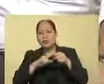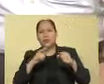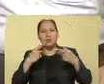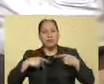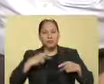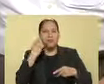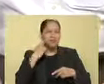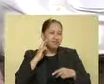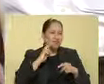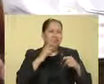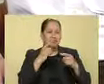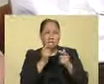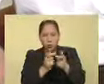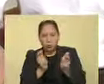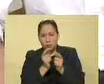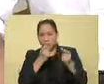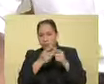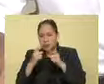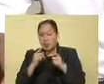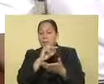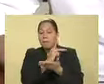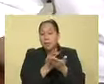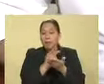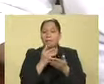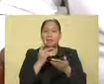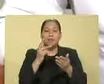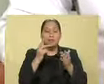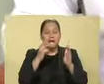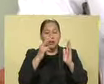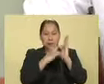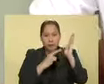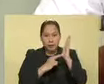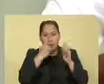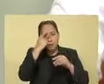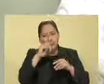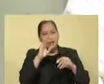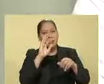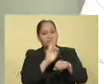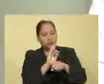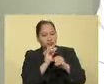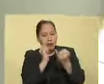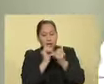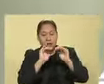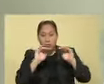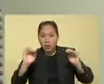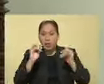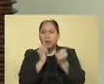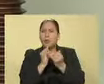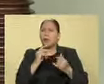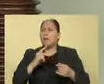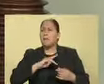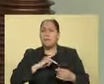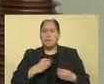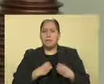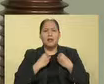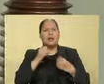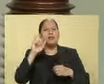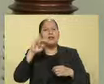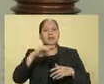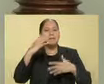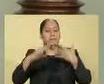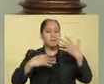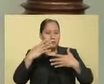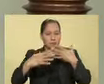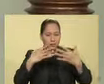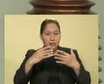implementa programas y políticas que promueven la igualdad, la equidad y el acceso a una vida libre de violencia,